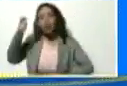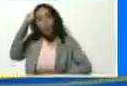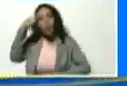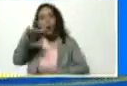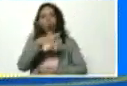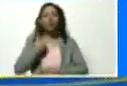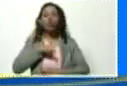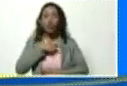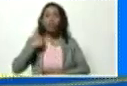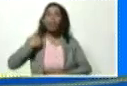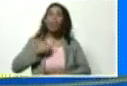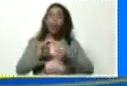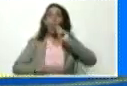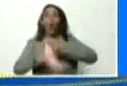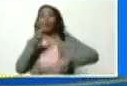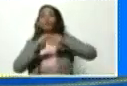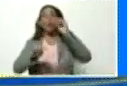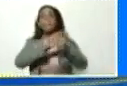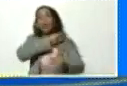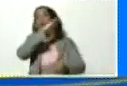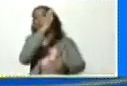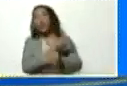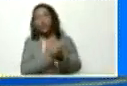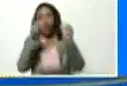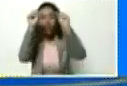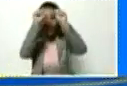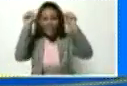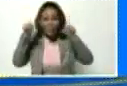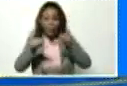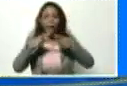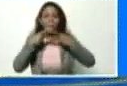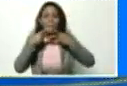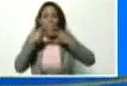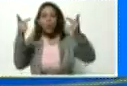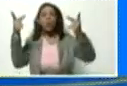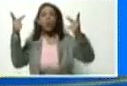tenemos que construir un poderoso sistema público,